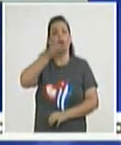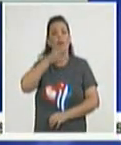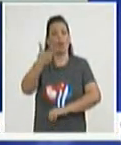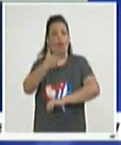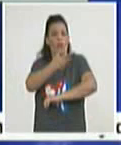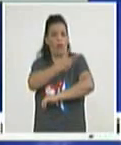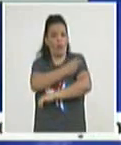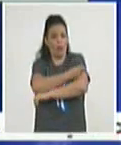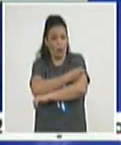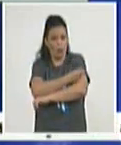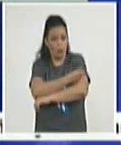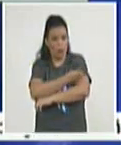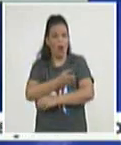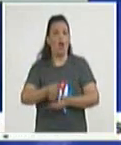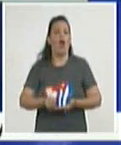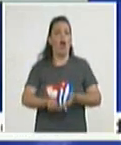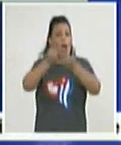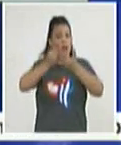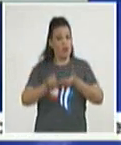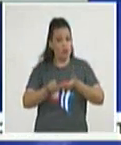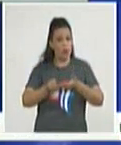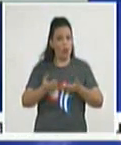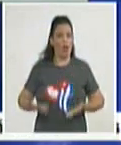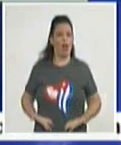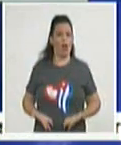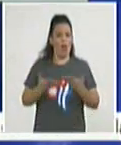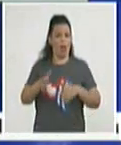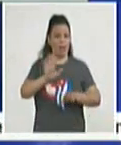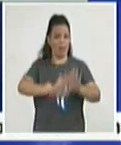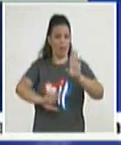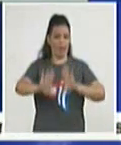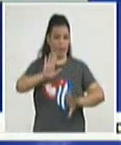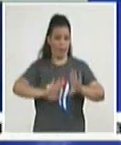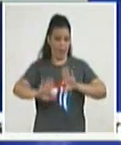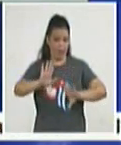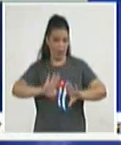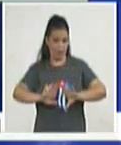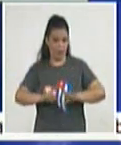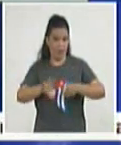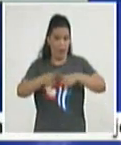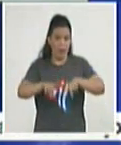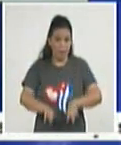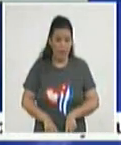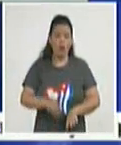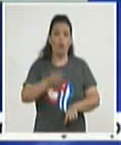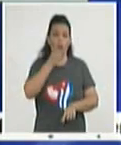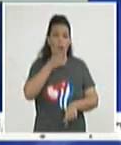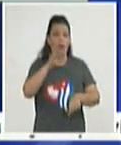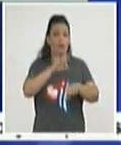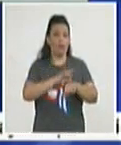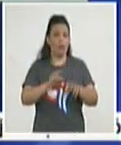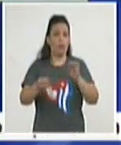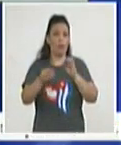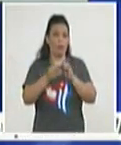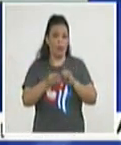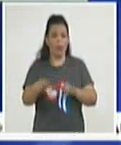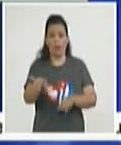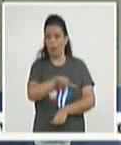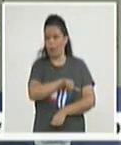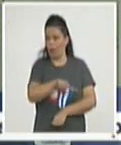de que la evolución de tu enfermedad, sobre todo cuando no tienes comorbilidades de mucha